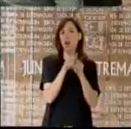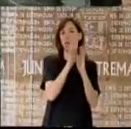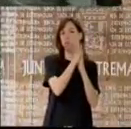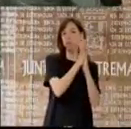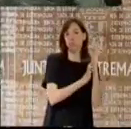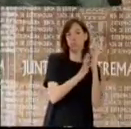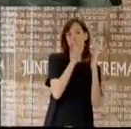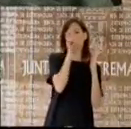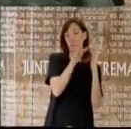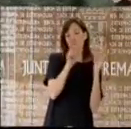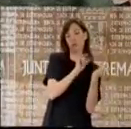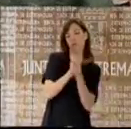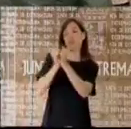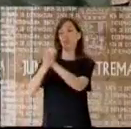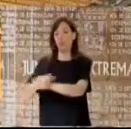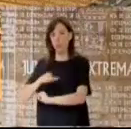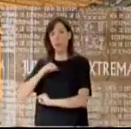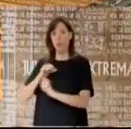las privadas.